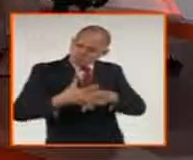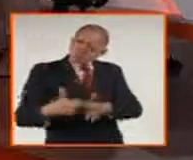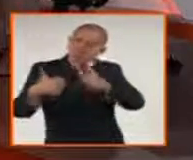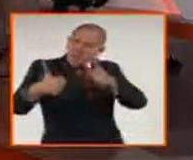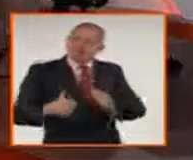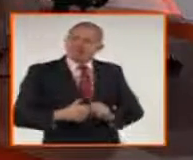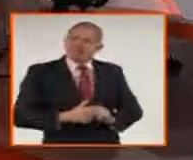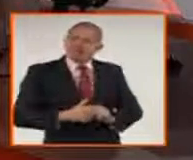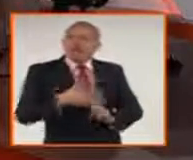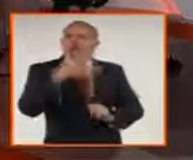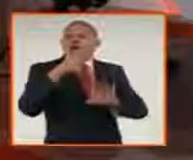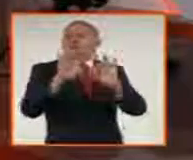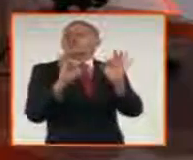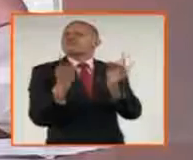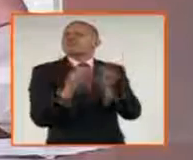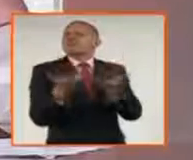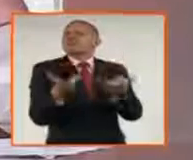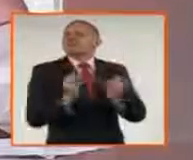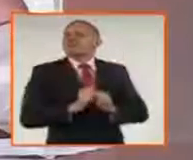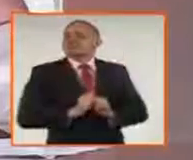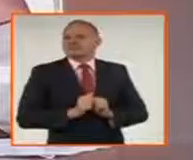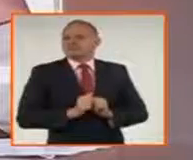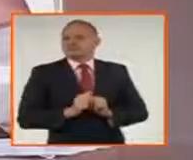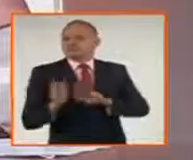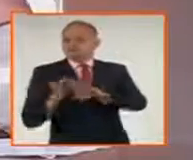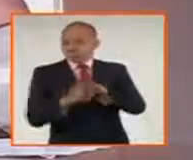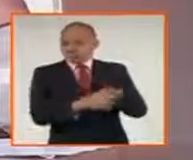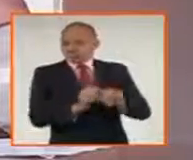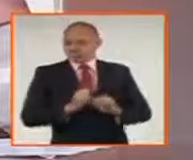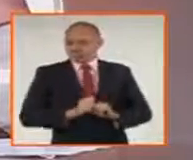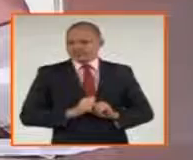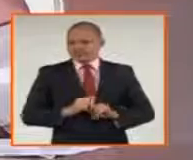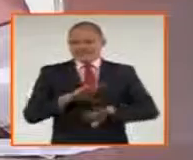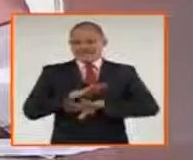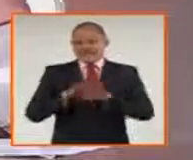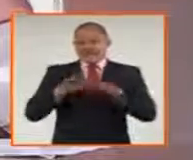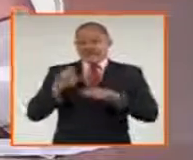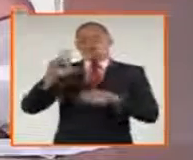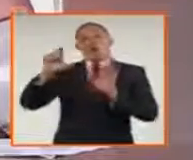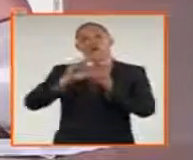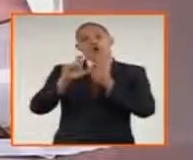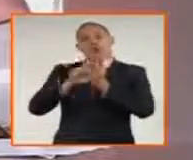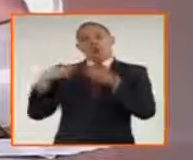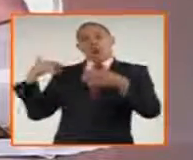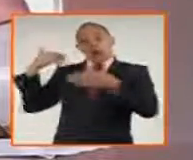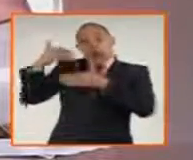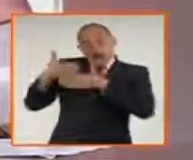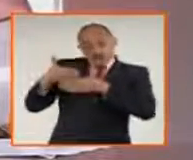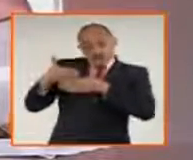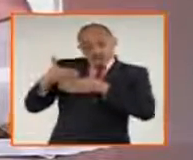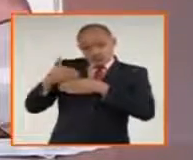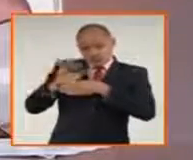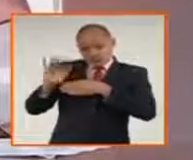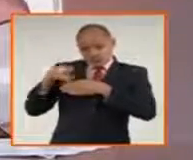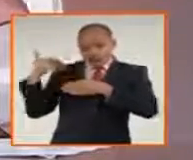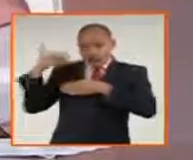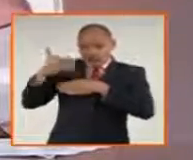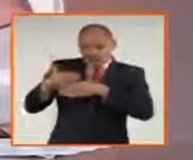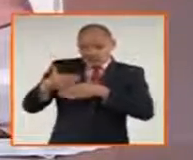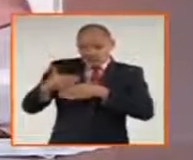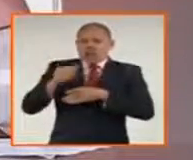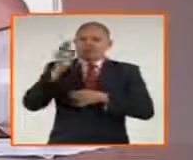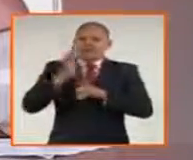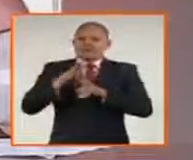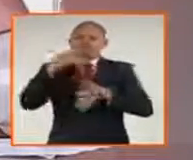supuesto, a diferencia del código vigente, que comienza su parte especial, digamos, con el matrimonio,